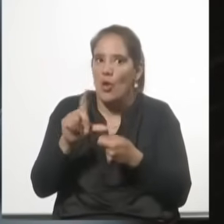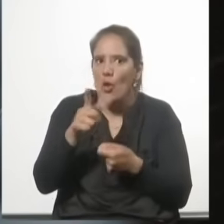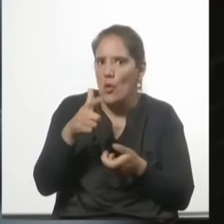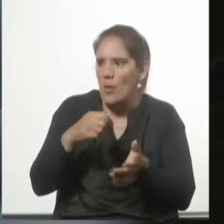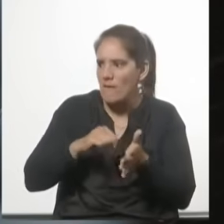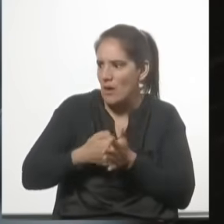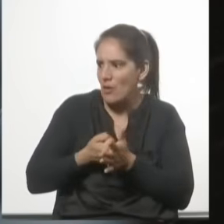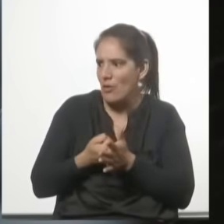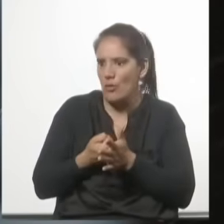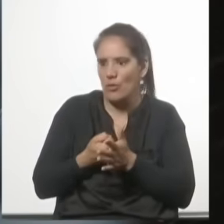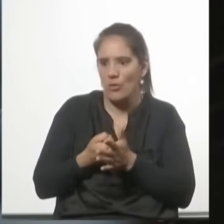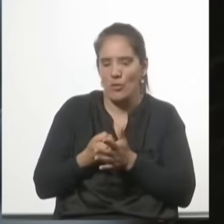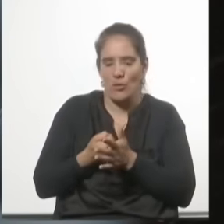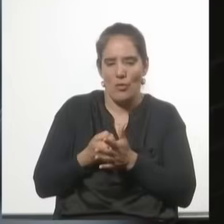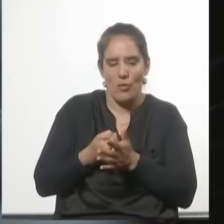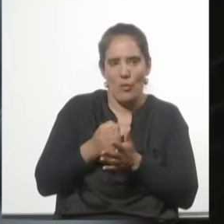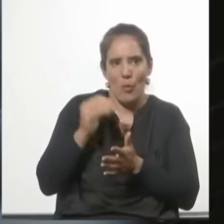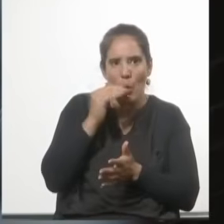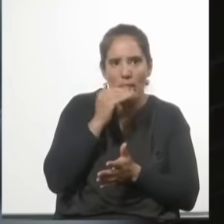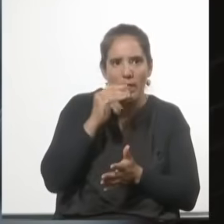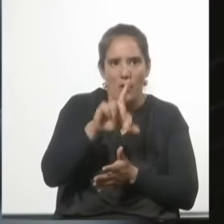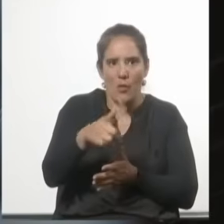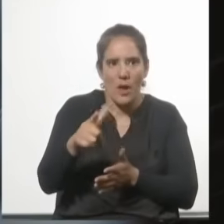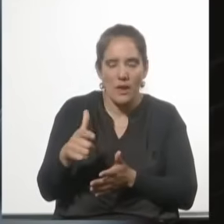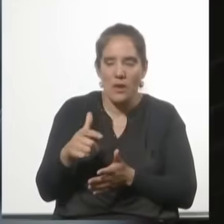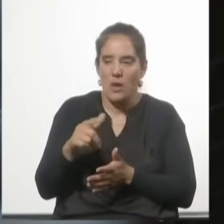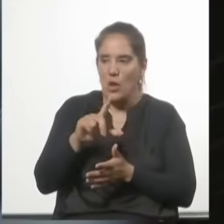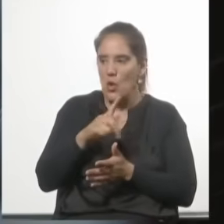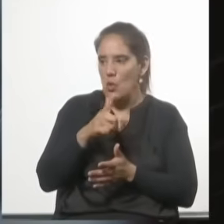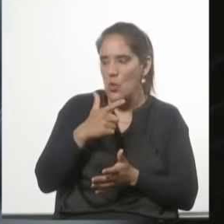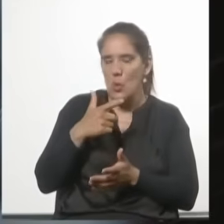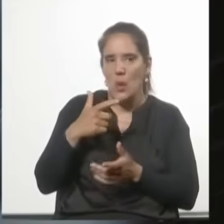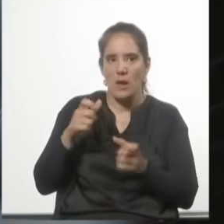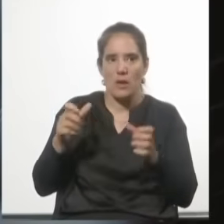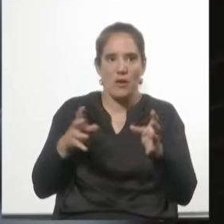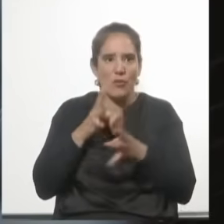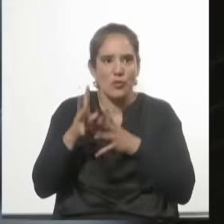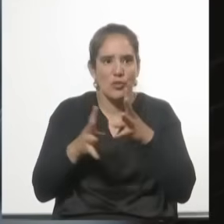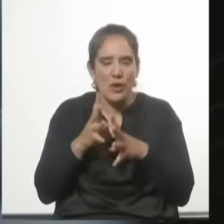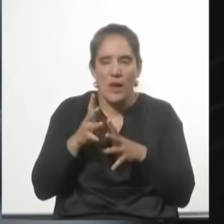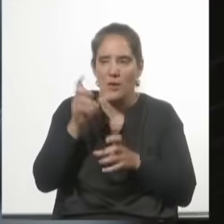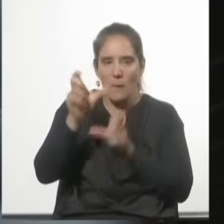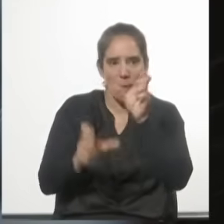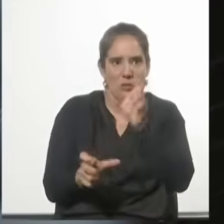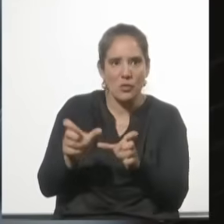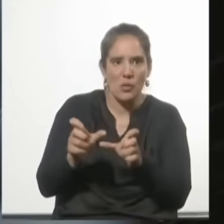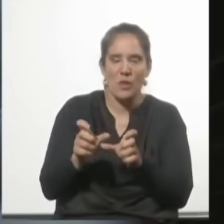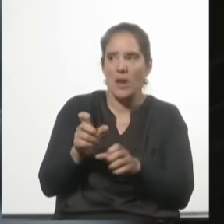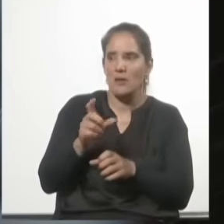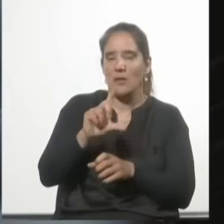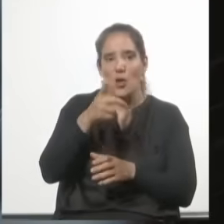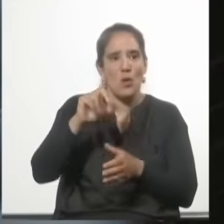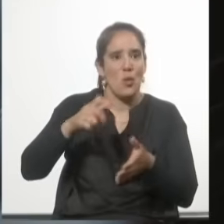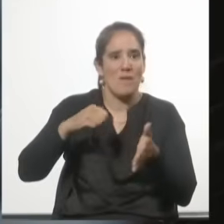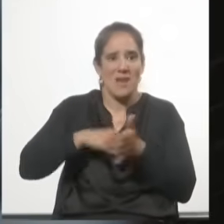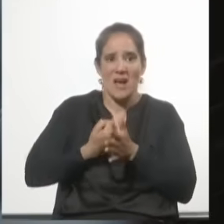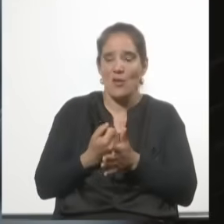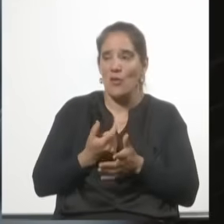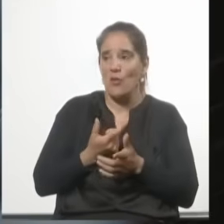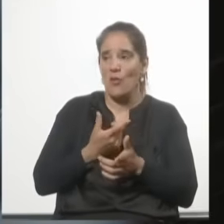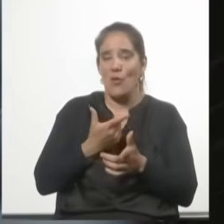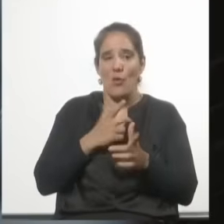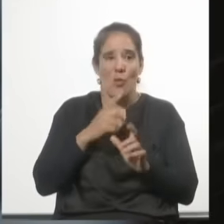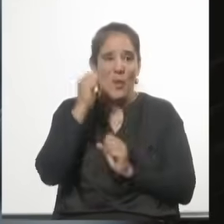mediante consulta a registros públicos, que Eurocommerce Bank sea un banco, tenga personal, tenga